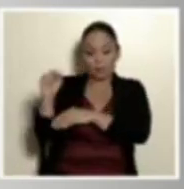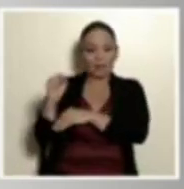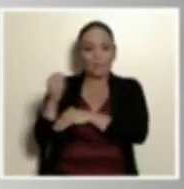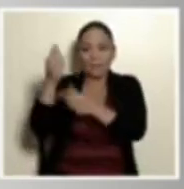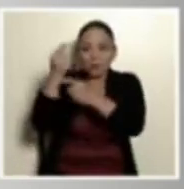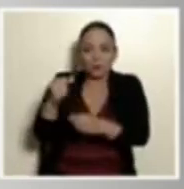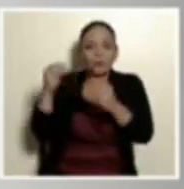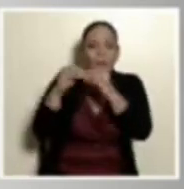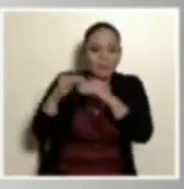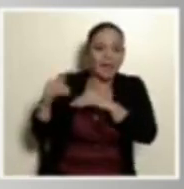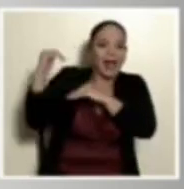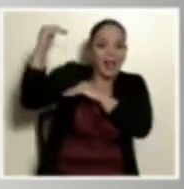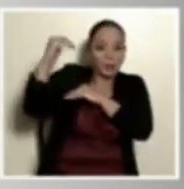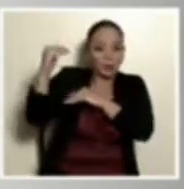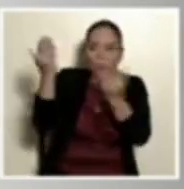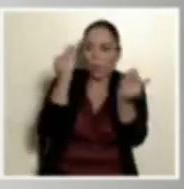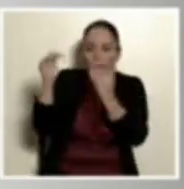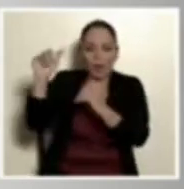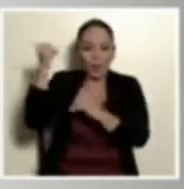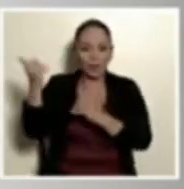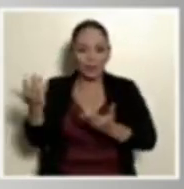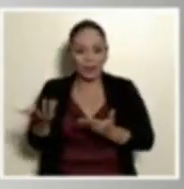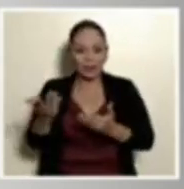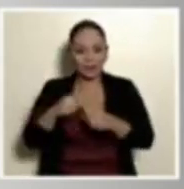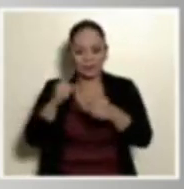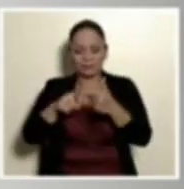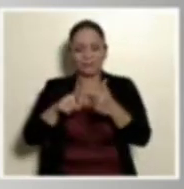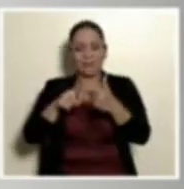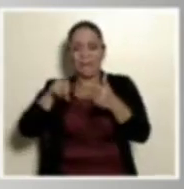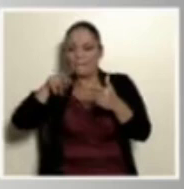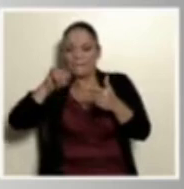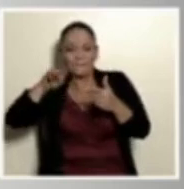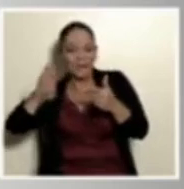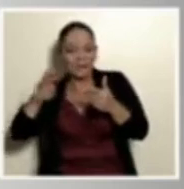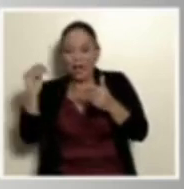con un porcentaje altísimo del Producto Interno Bruto.